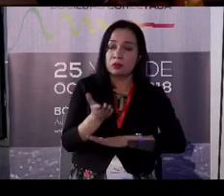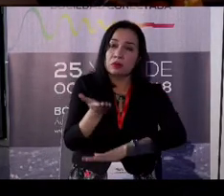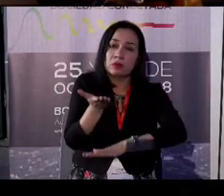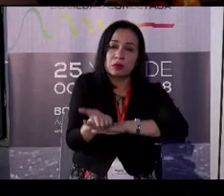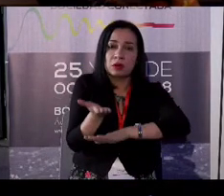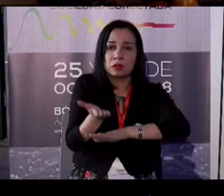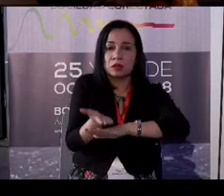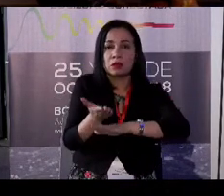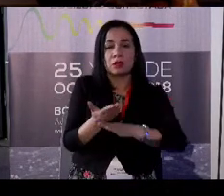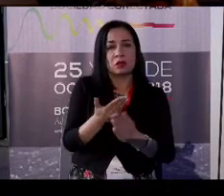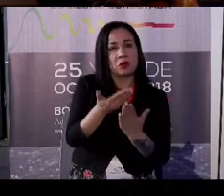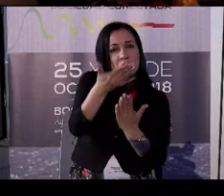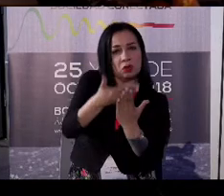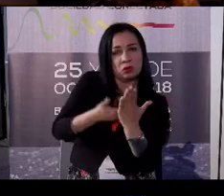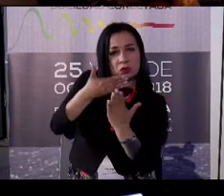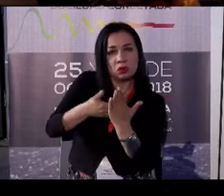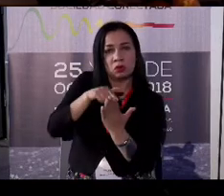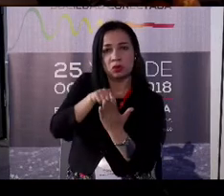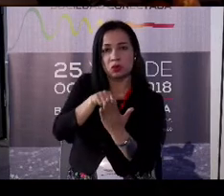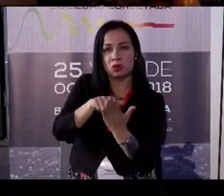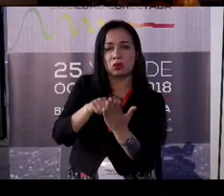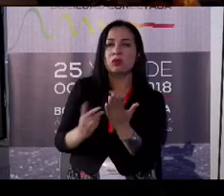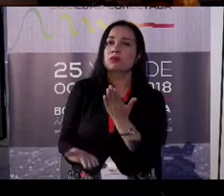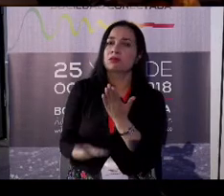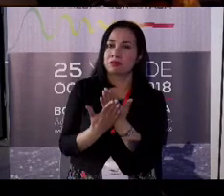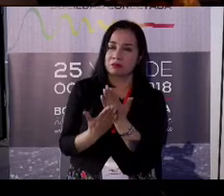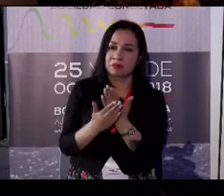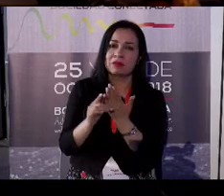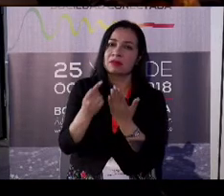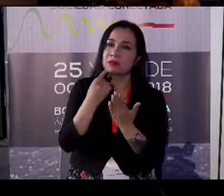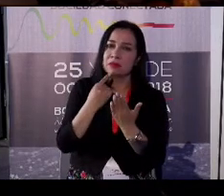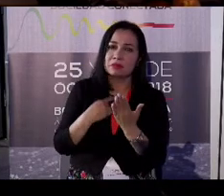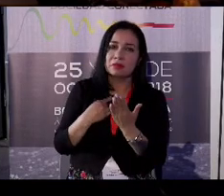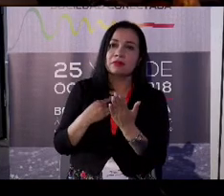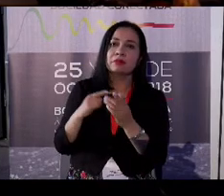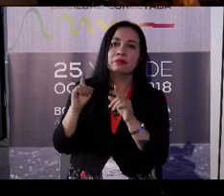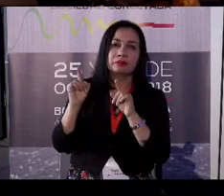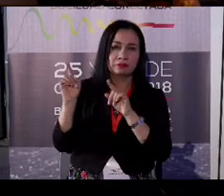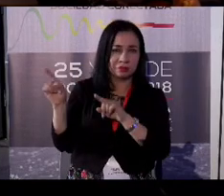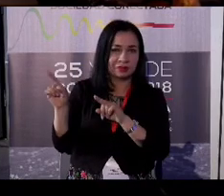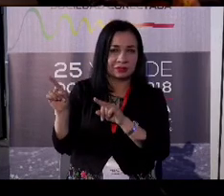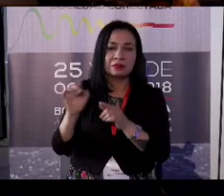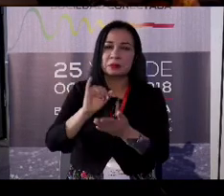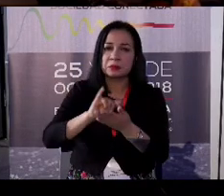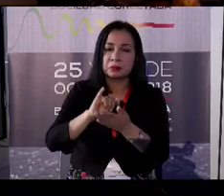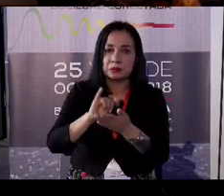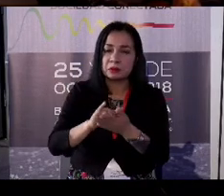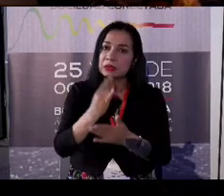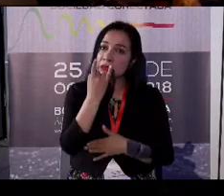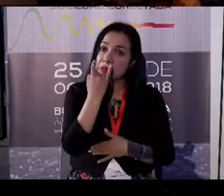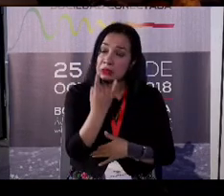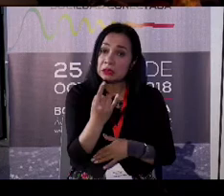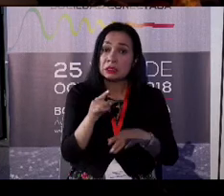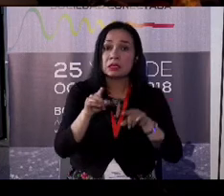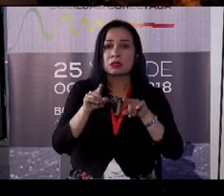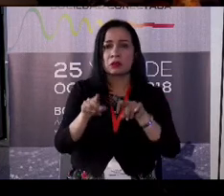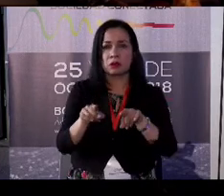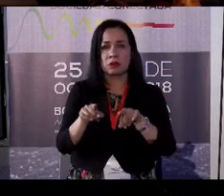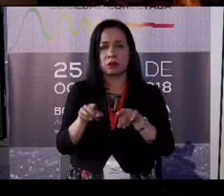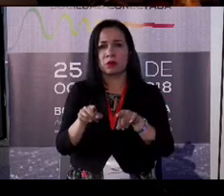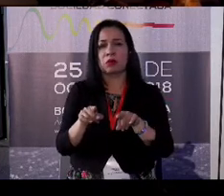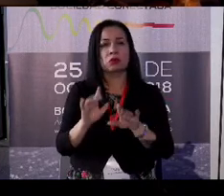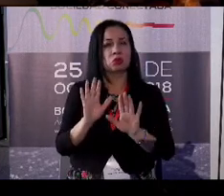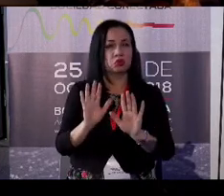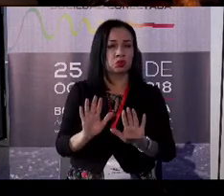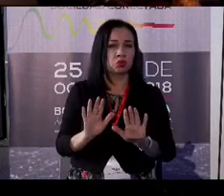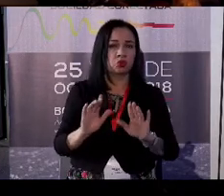los documentos que nos estás poniendo ahí van a ser bastante interesantes para efecto